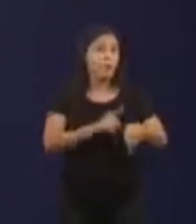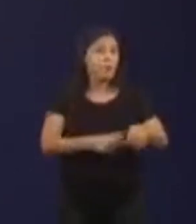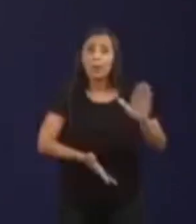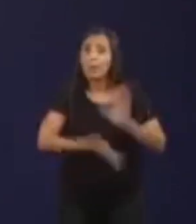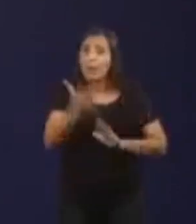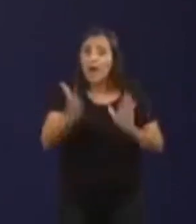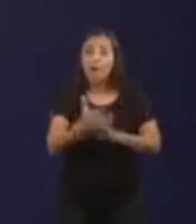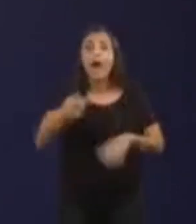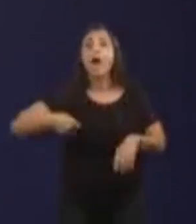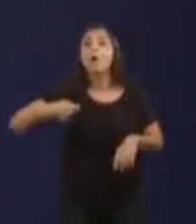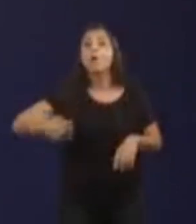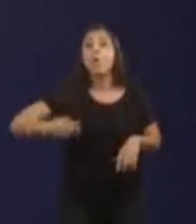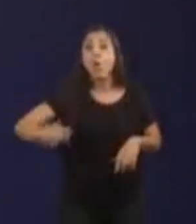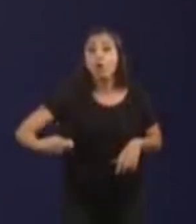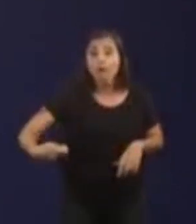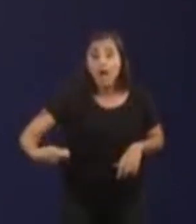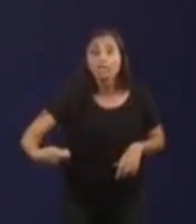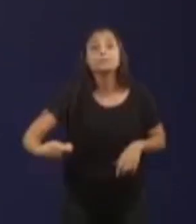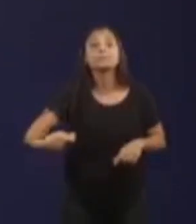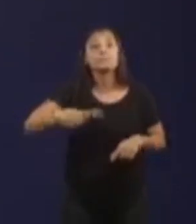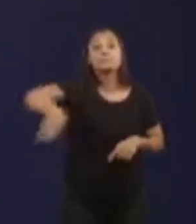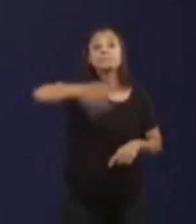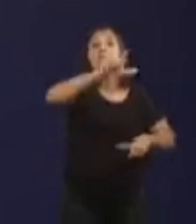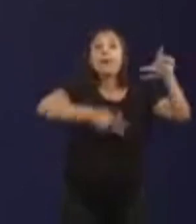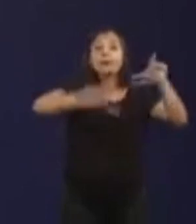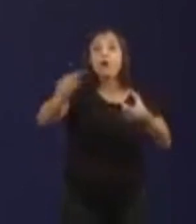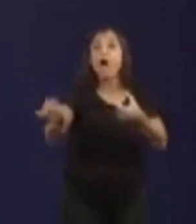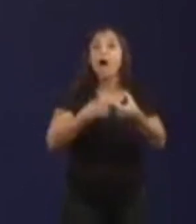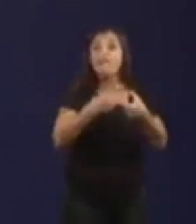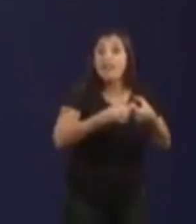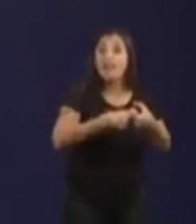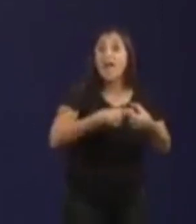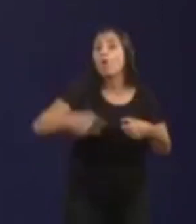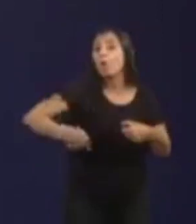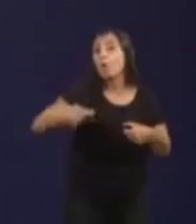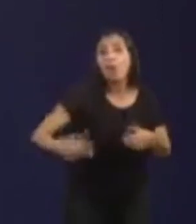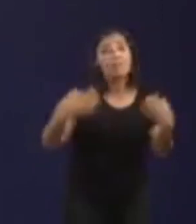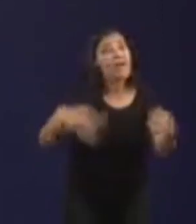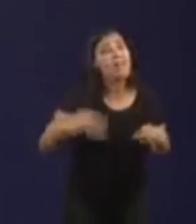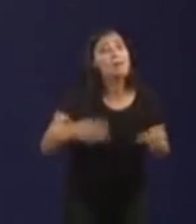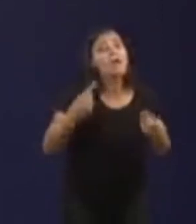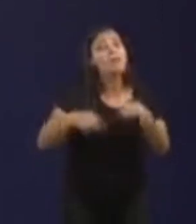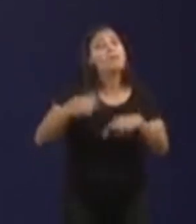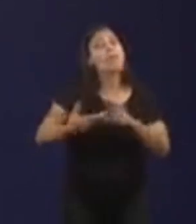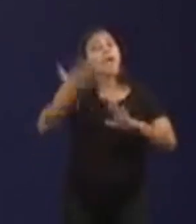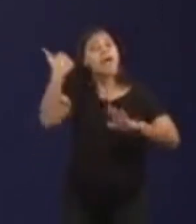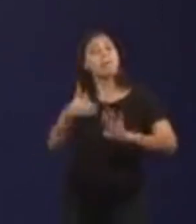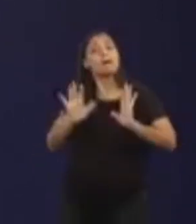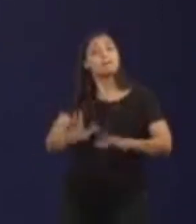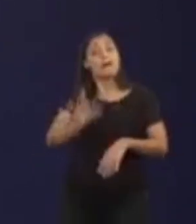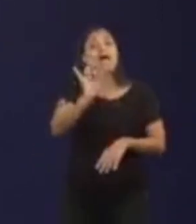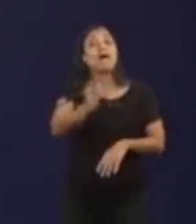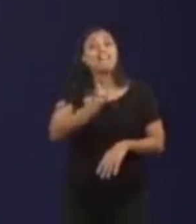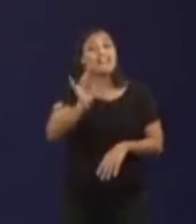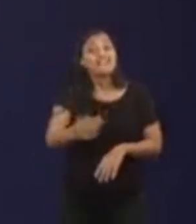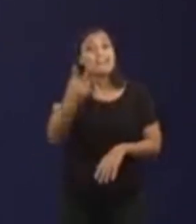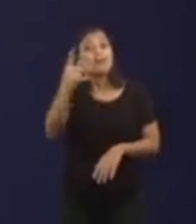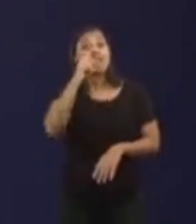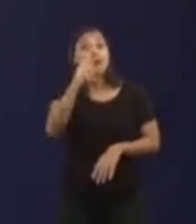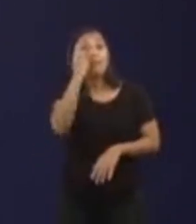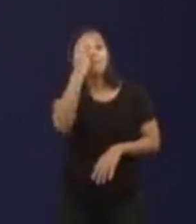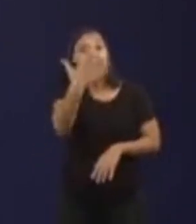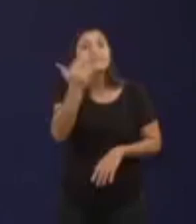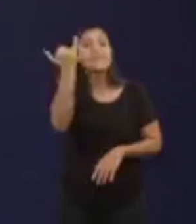cuotas eh que les lleguen a los afiliados deben retrotraerse a diciembre 2023 ajustadas por